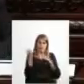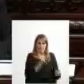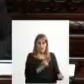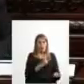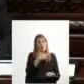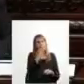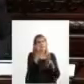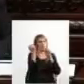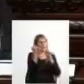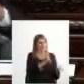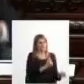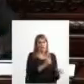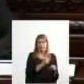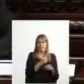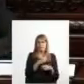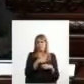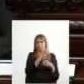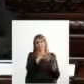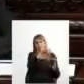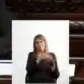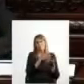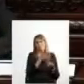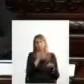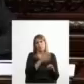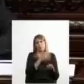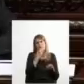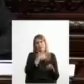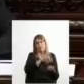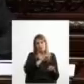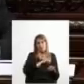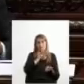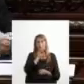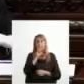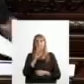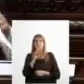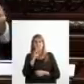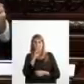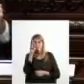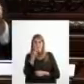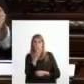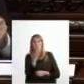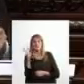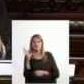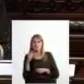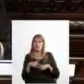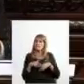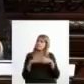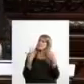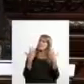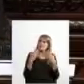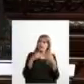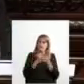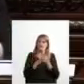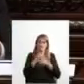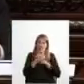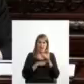García con un proveedor español, 13 mil. 27 mil 400 en una fiesta de fin de año. Miren qué lindo.